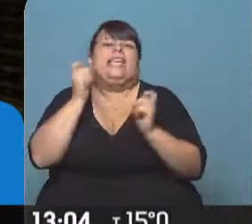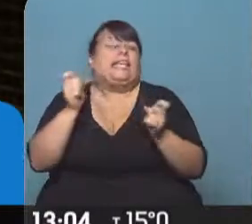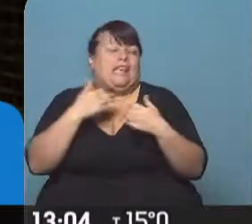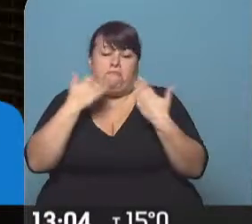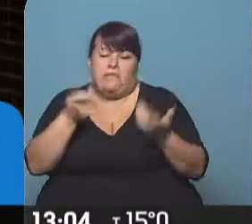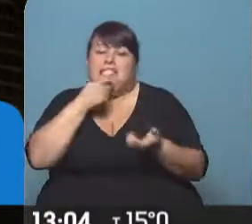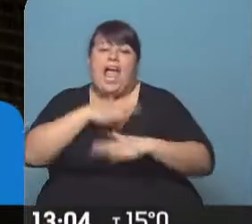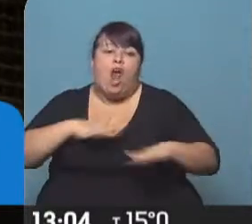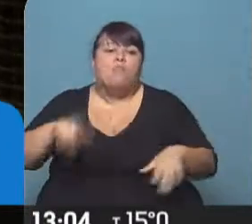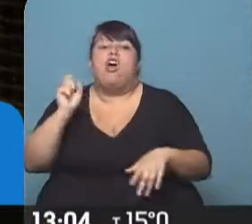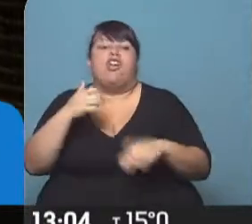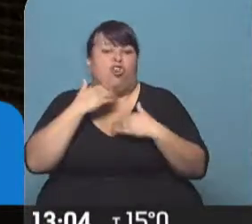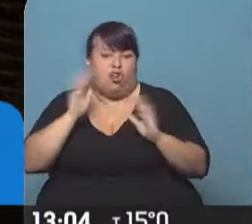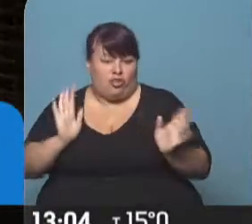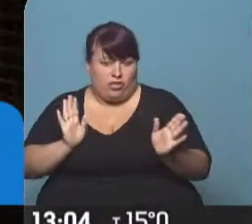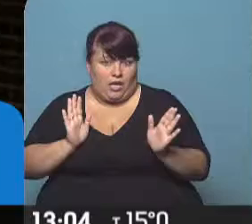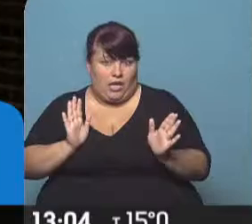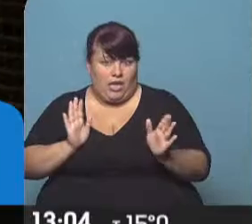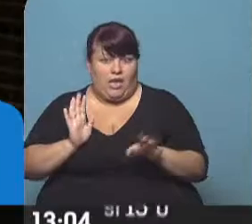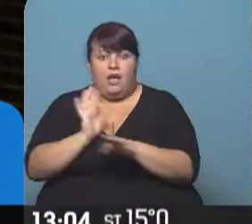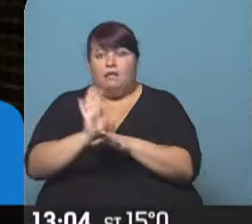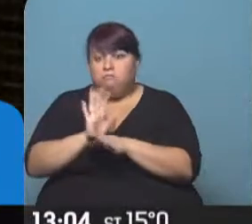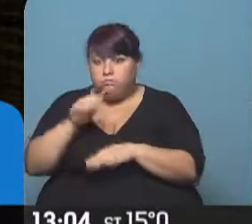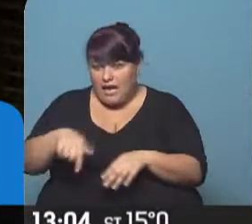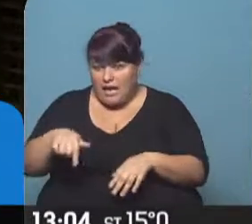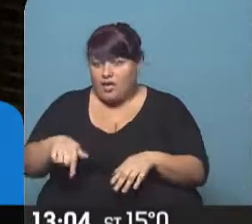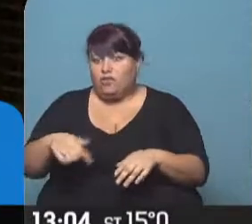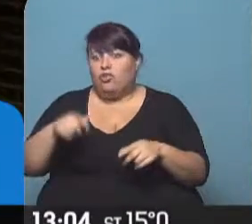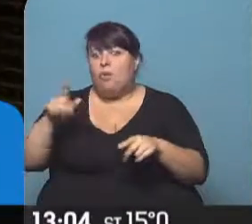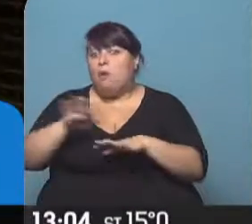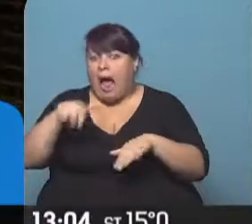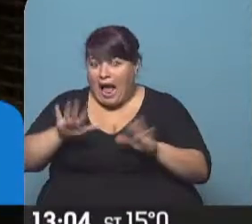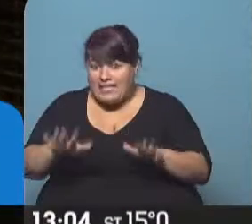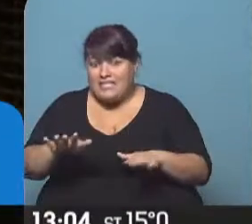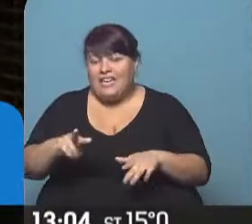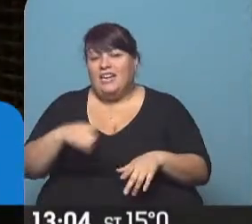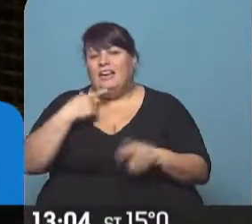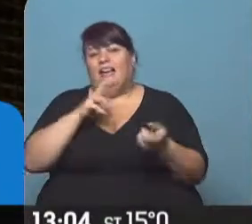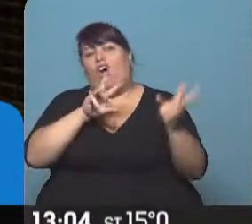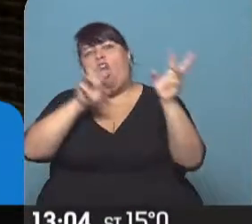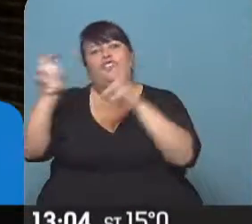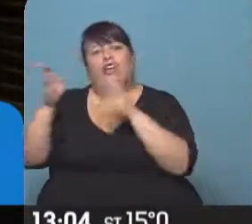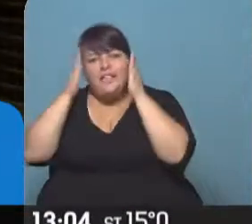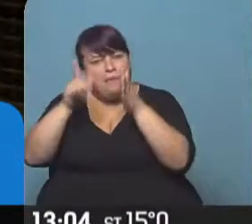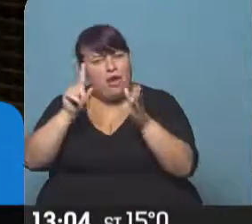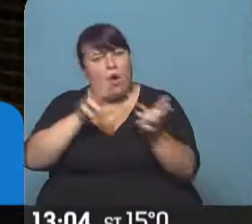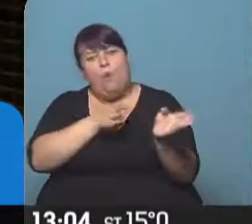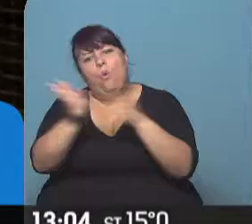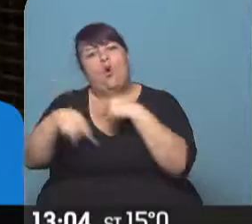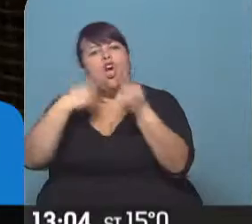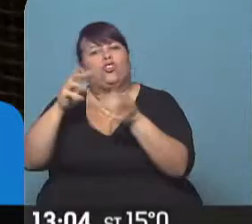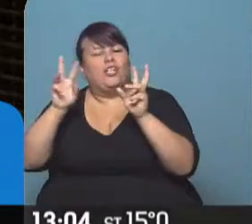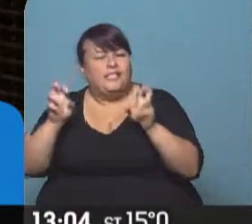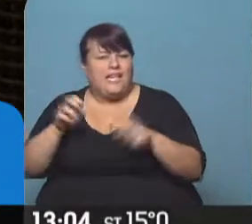si eran alumnos o quiénes digamos esta situación se les esté dando este digamos viendo si se quiere el eje de discusión